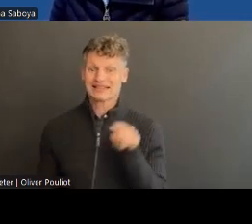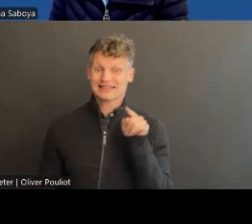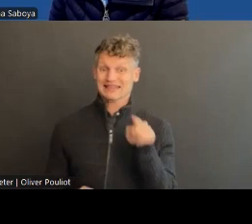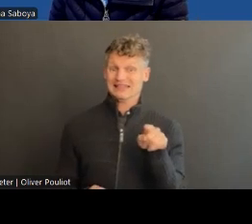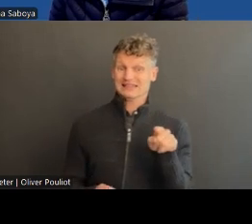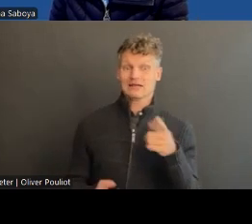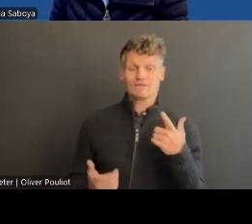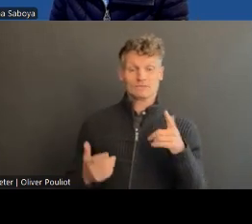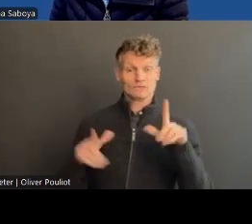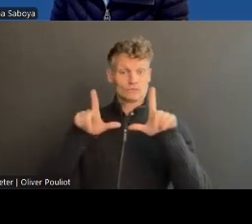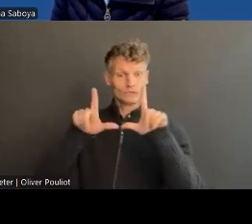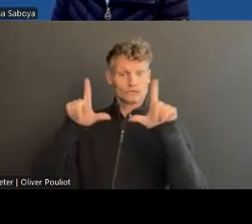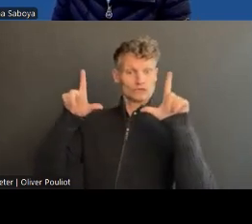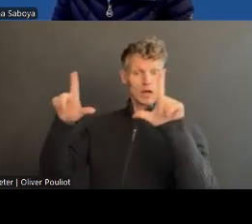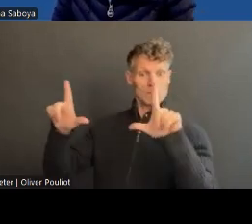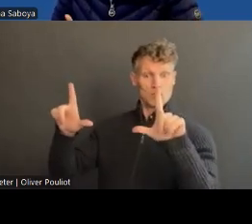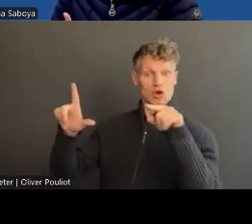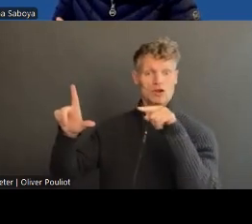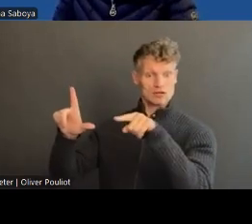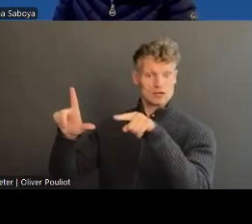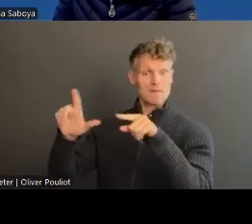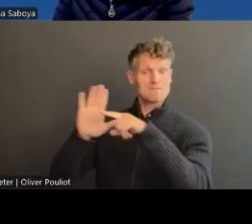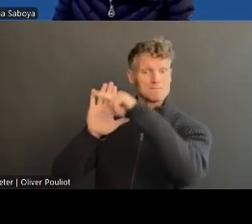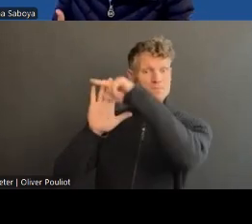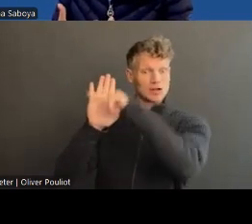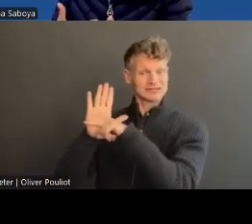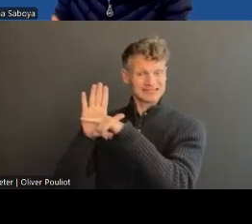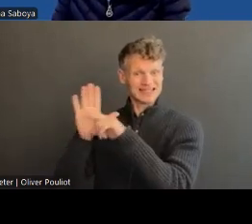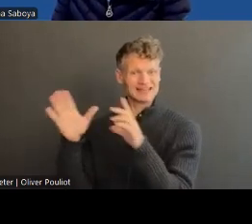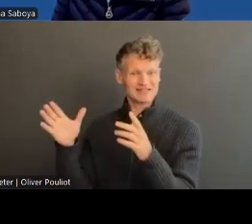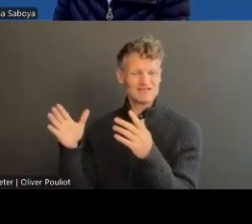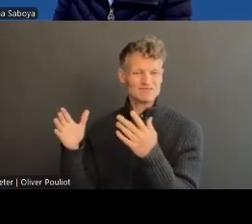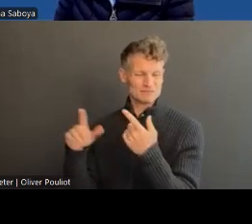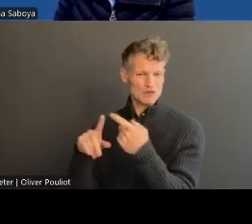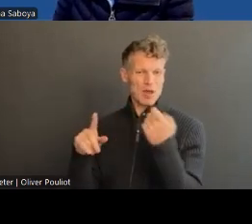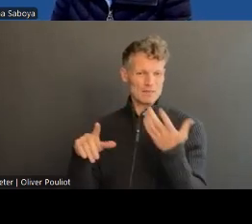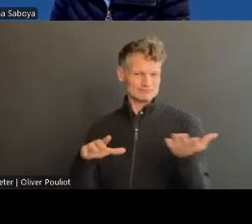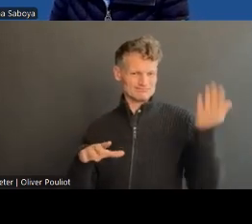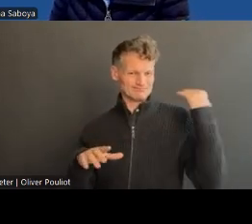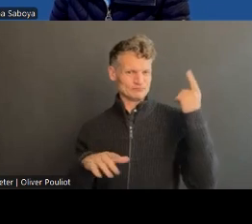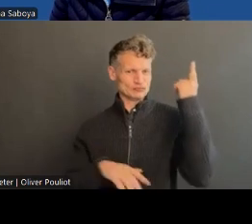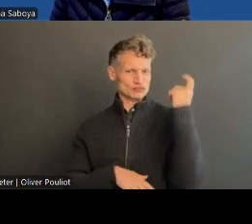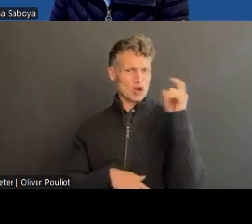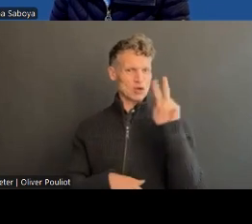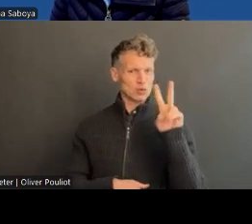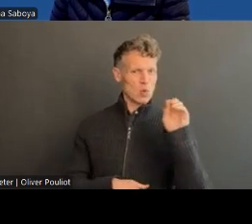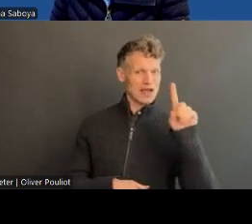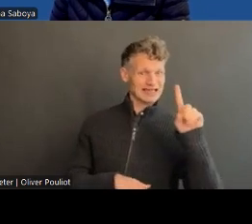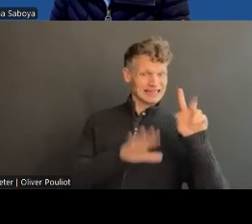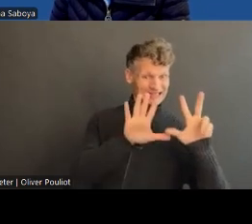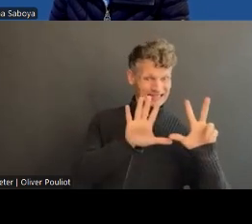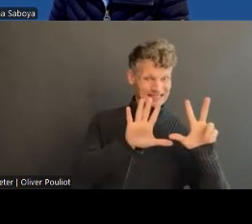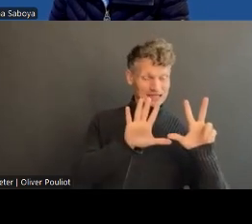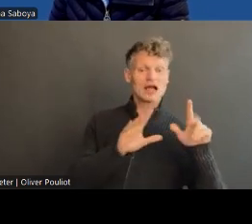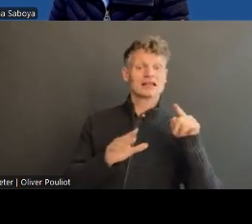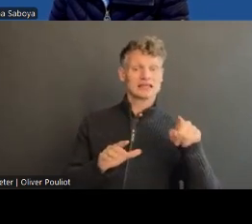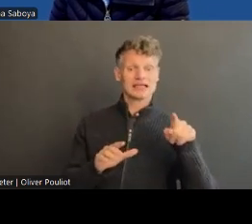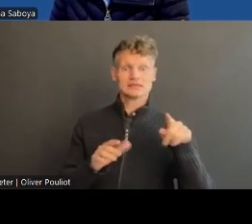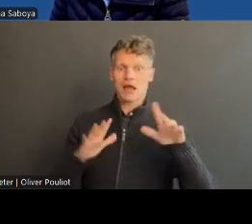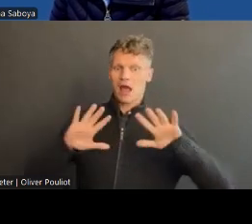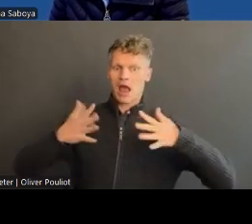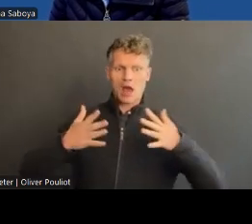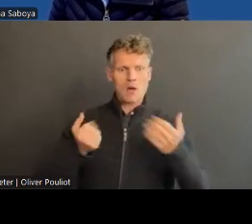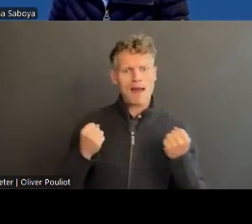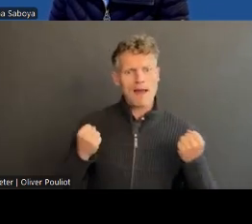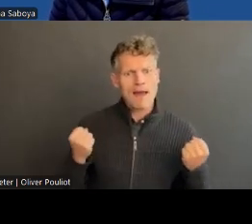los Estados miembros, en el 2018, el marco para la política para acción sustentable para la eliminación de